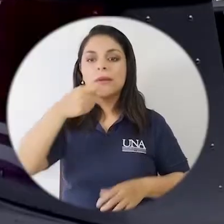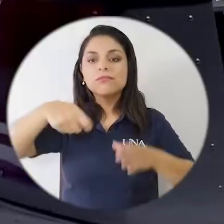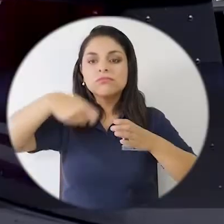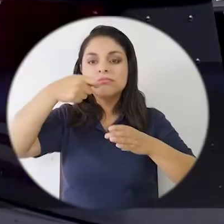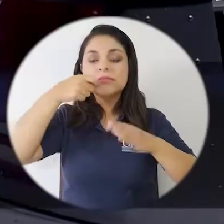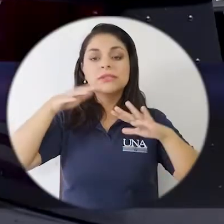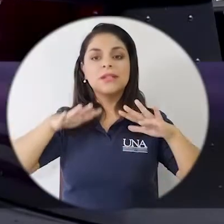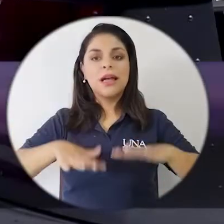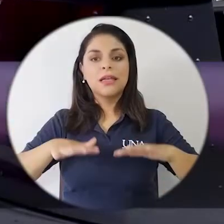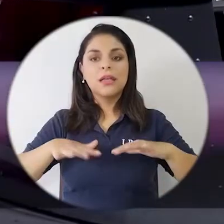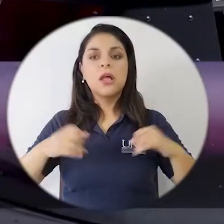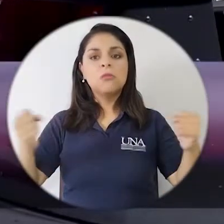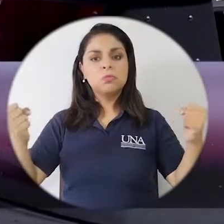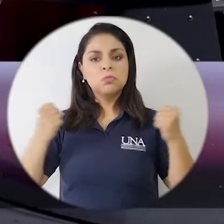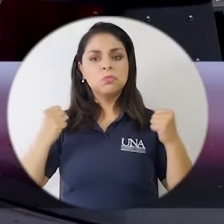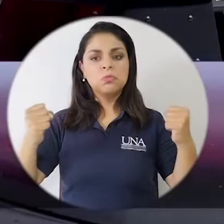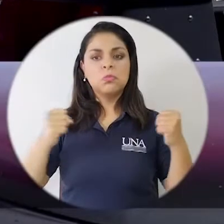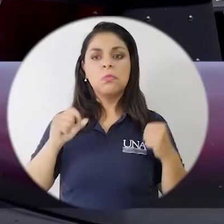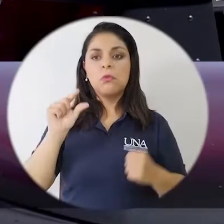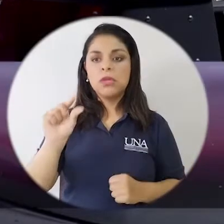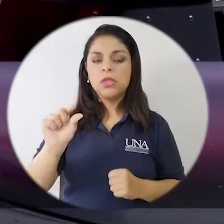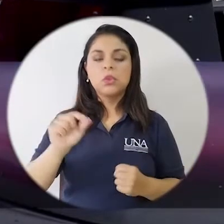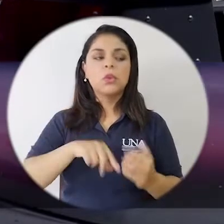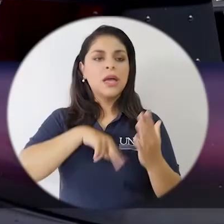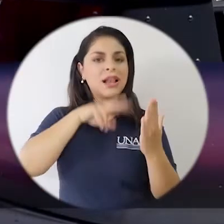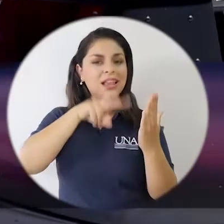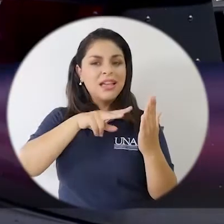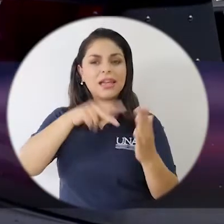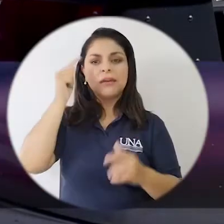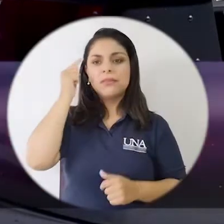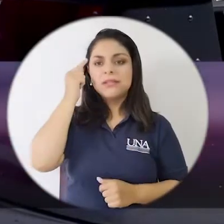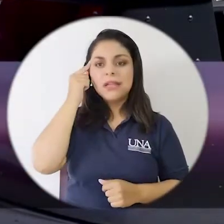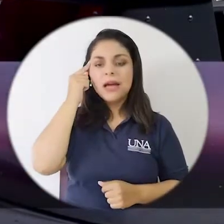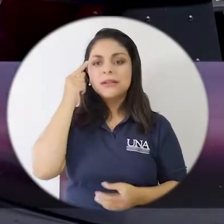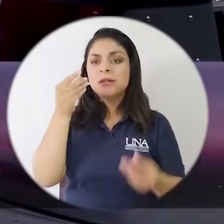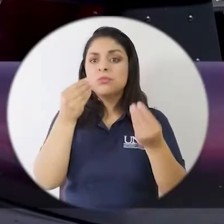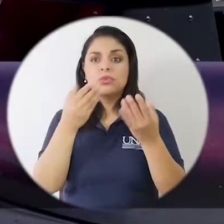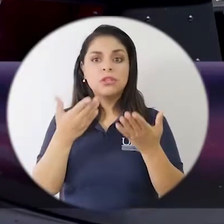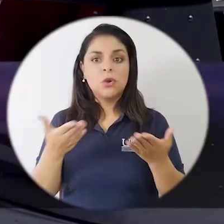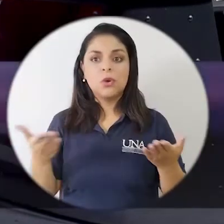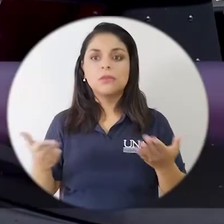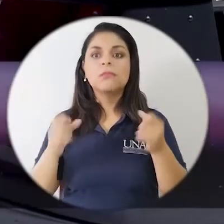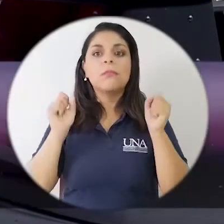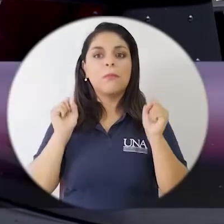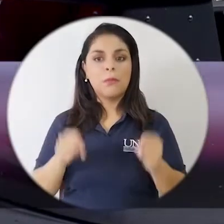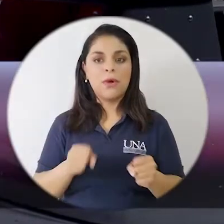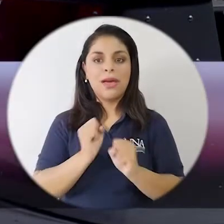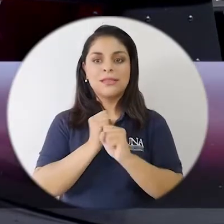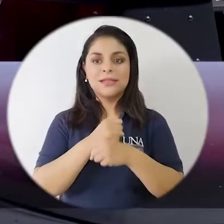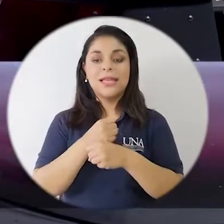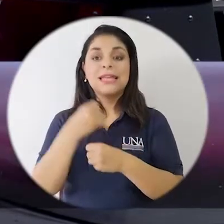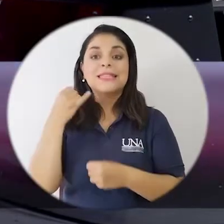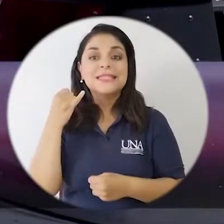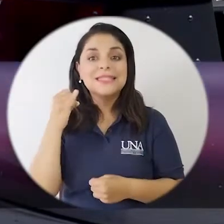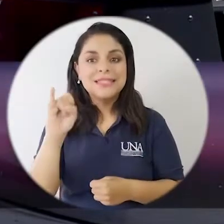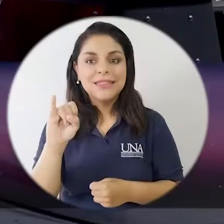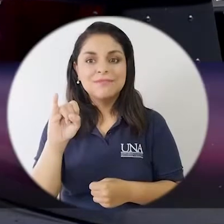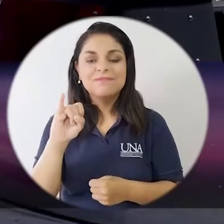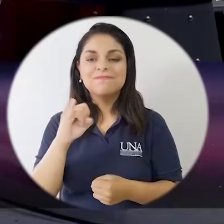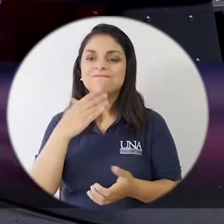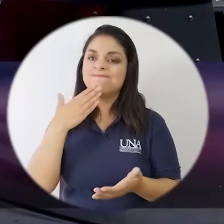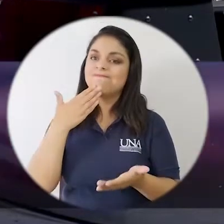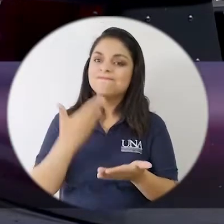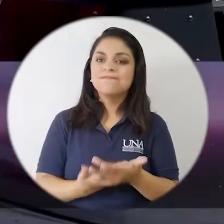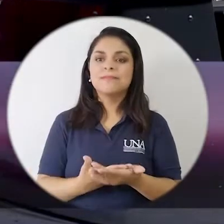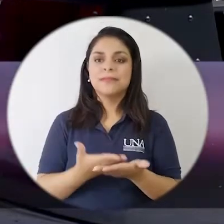tiempo es para poder hacer un poquito de ejercicio, para poder leer, meditar, es decir, tantas cosas que uno puede hacer si hace efectivo el